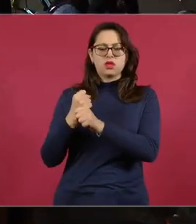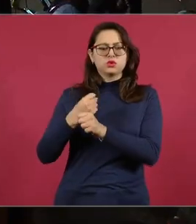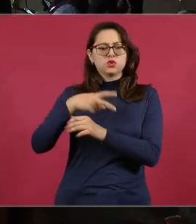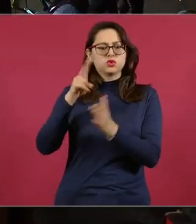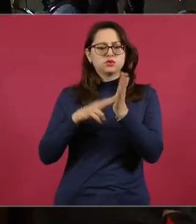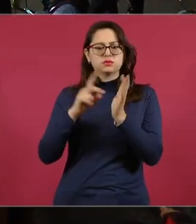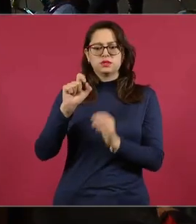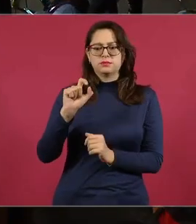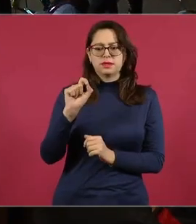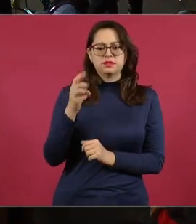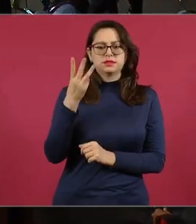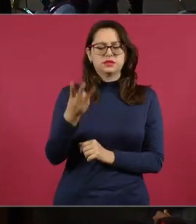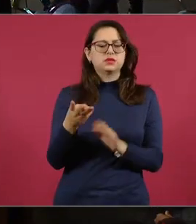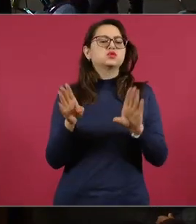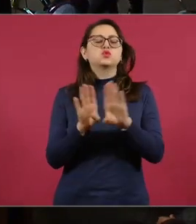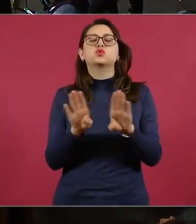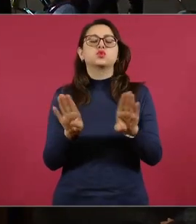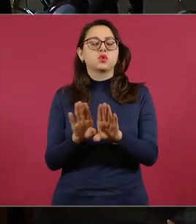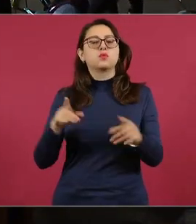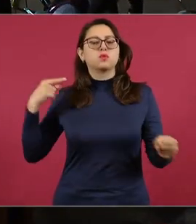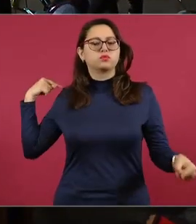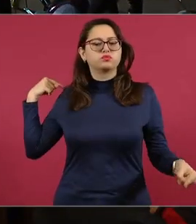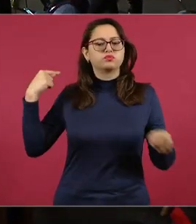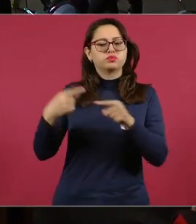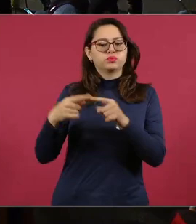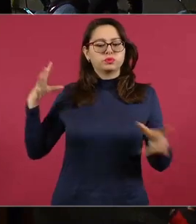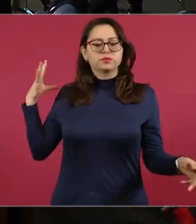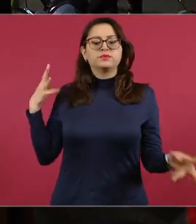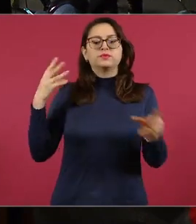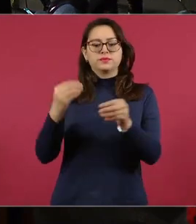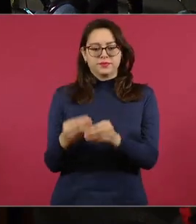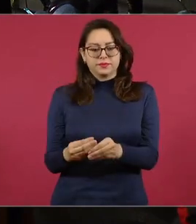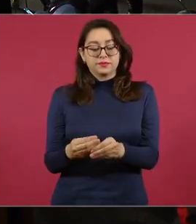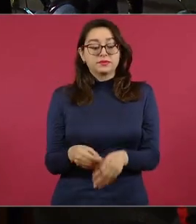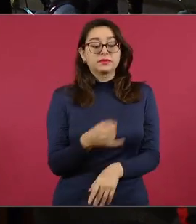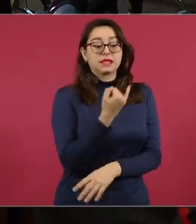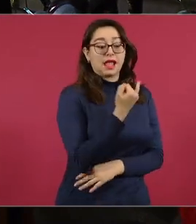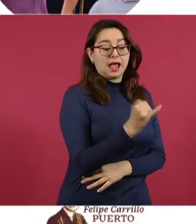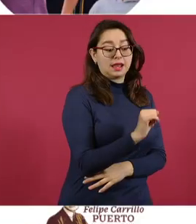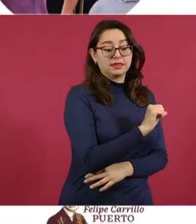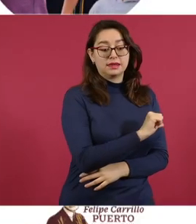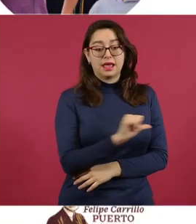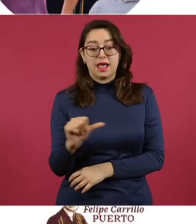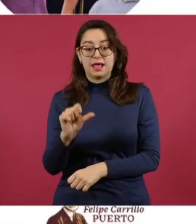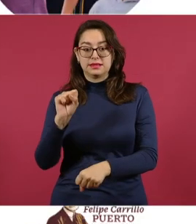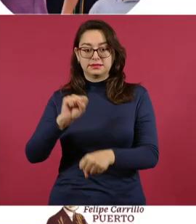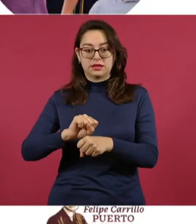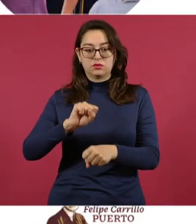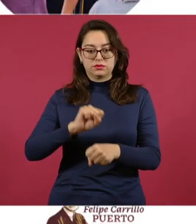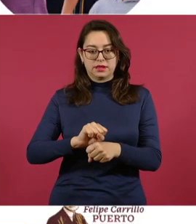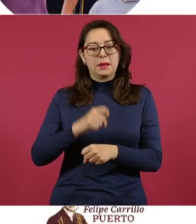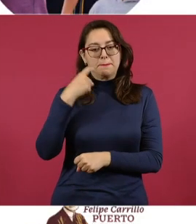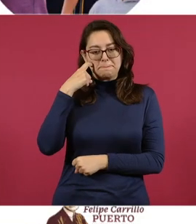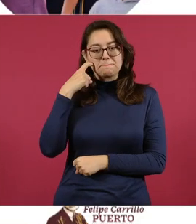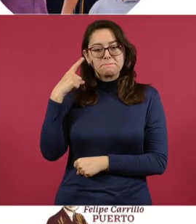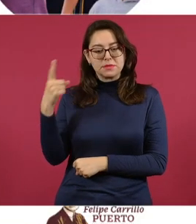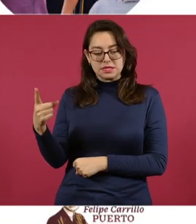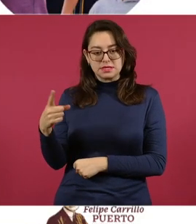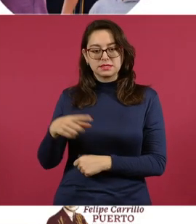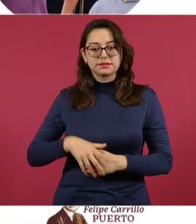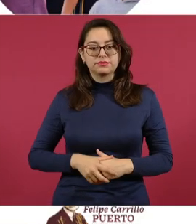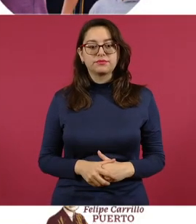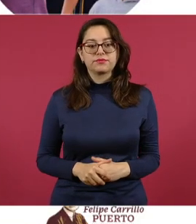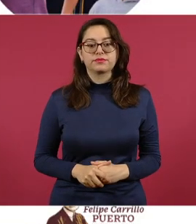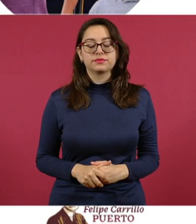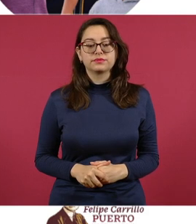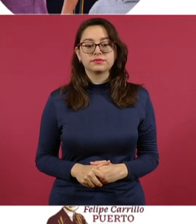En el año 2023, en el caso de la educación básica, es decir, desde preescolar hasta secundaria, logramos atender a